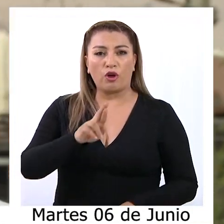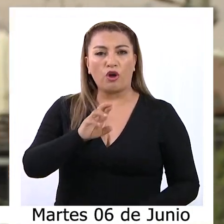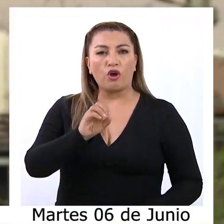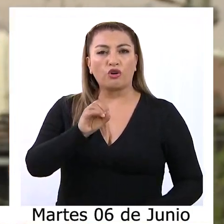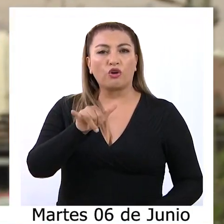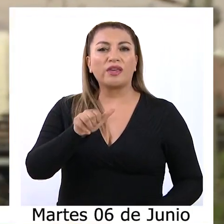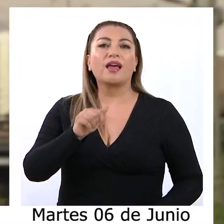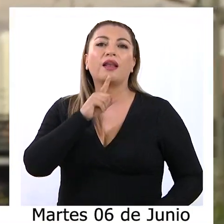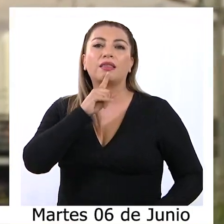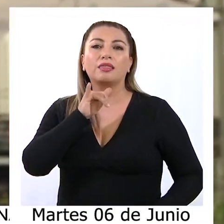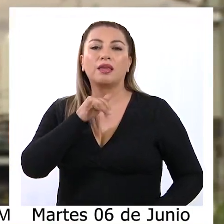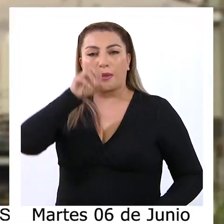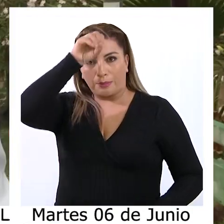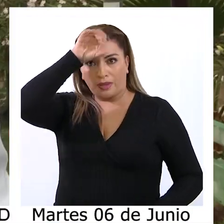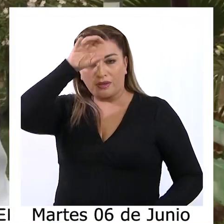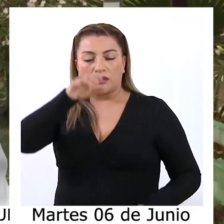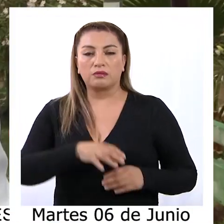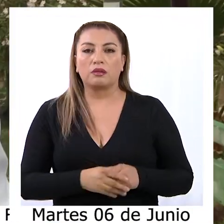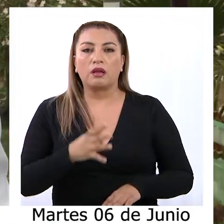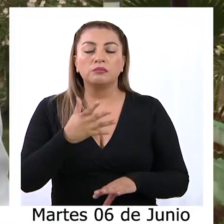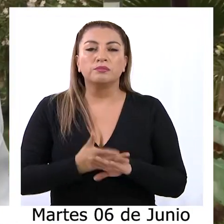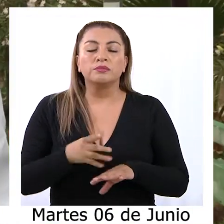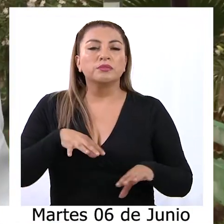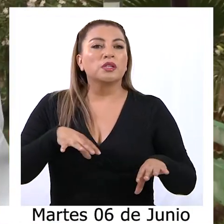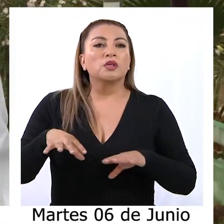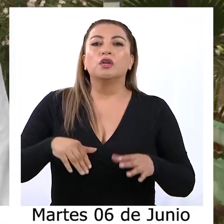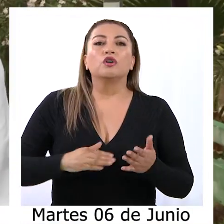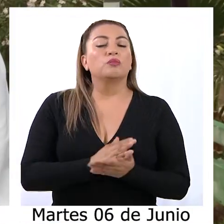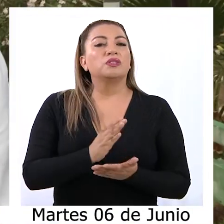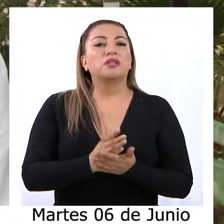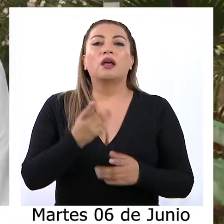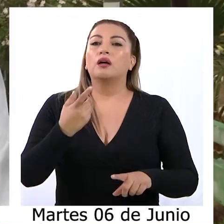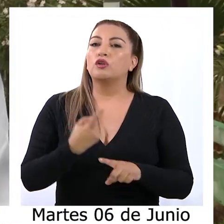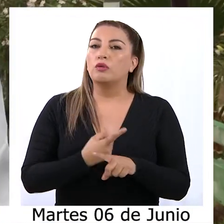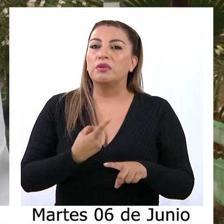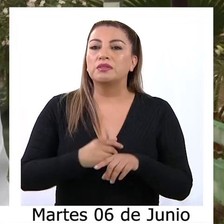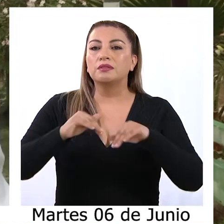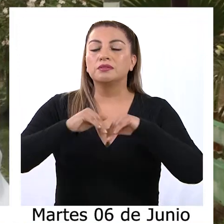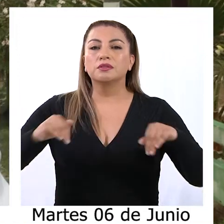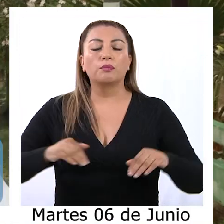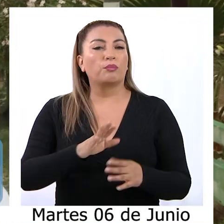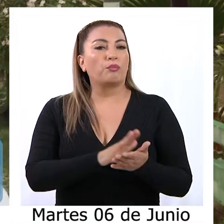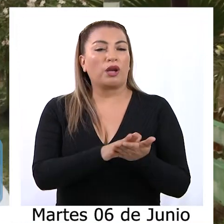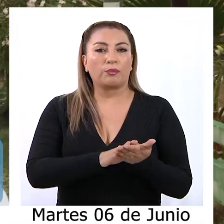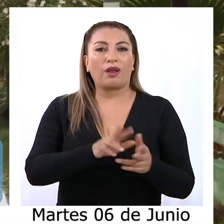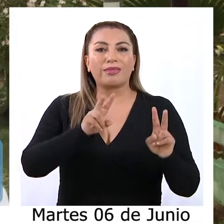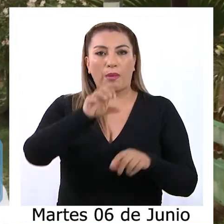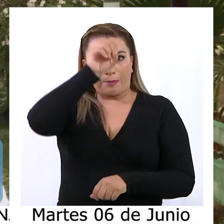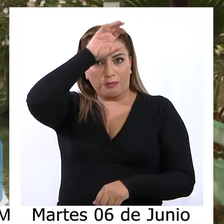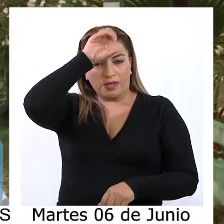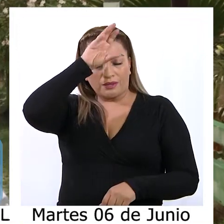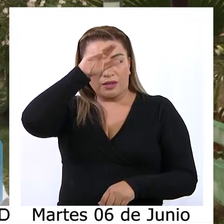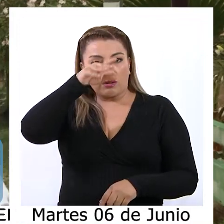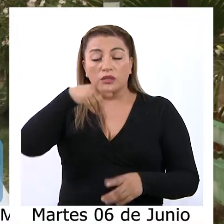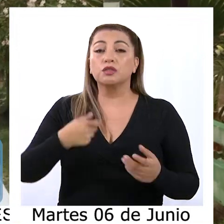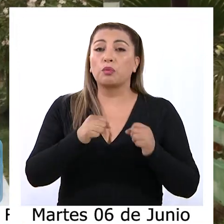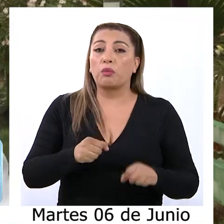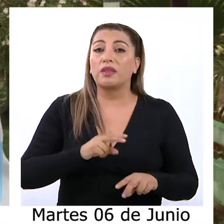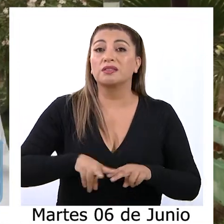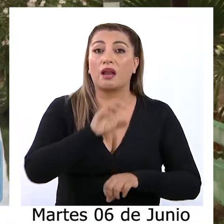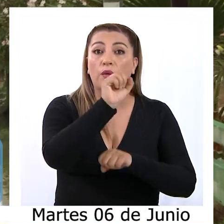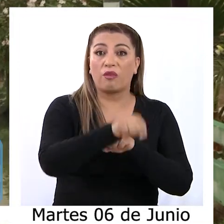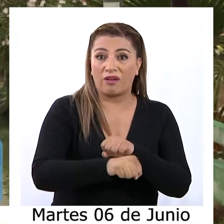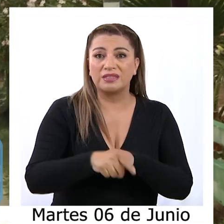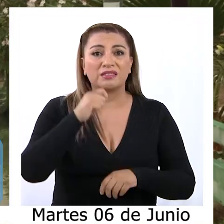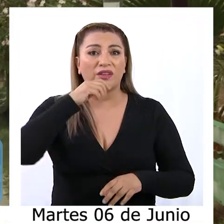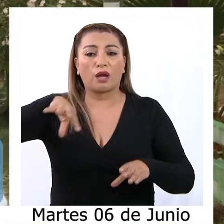Minero. Hay elementos que se tienen que empezar a discutir igual de manera separada. El Royalty Minero fue un ejemplo de eso y que se logró efectivamente aprobar